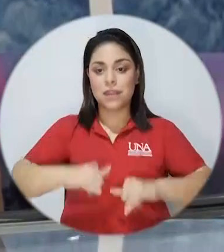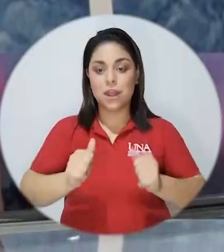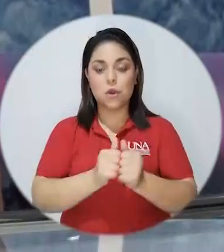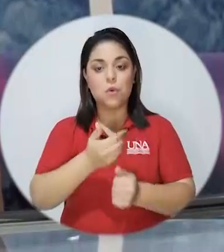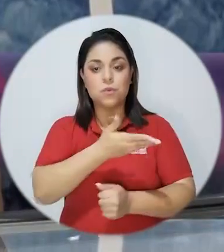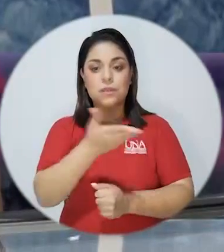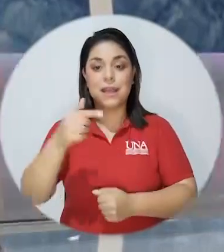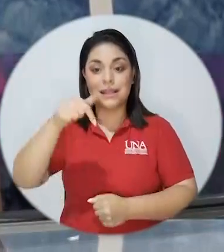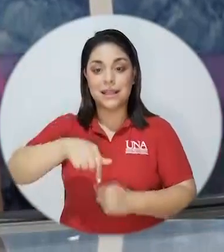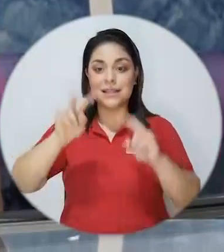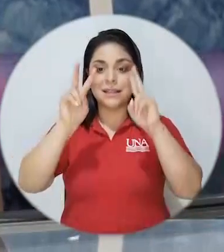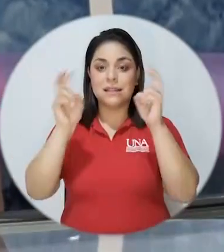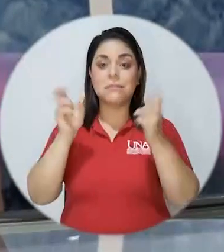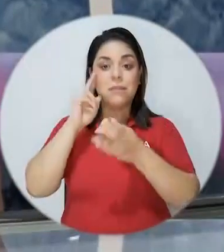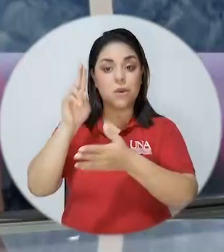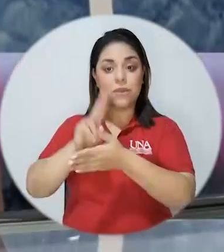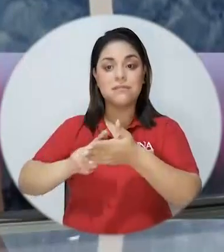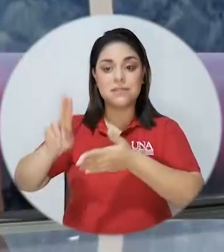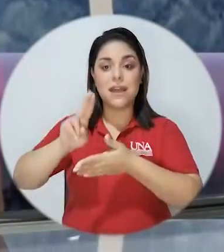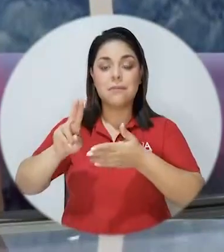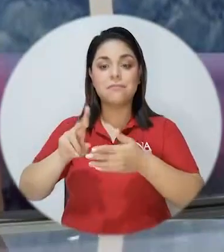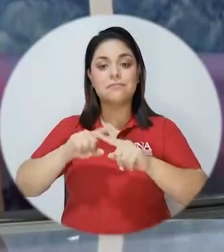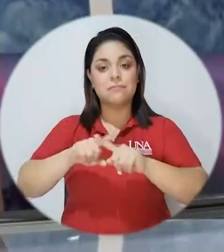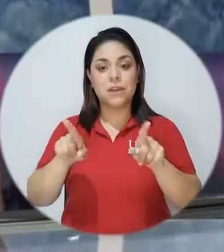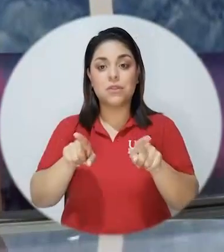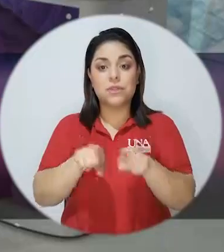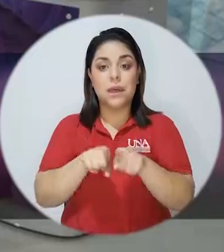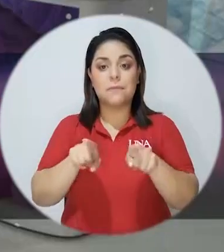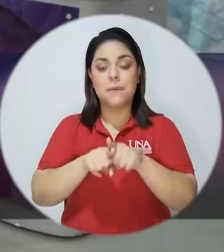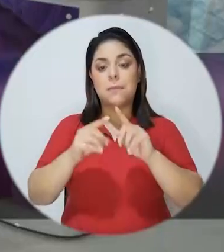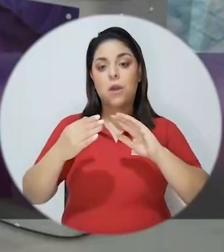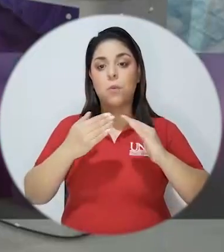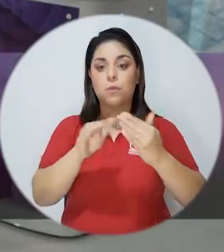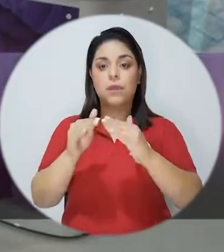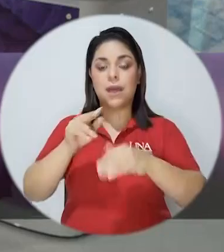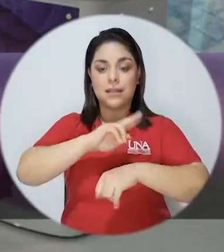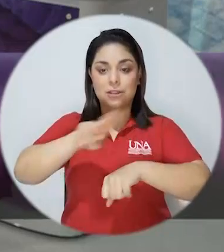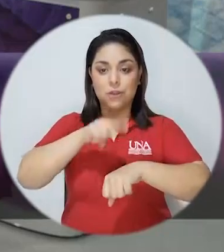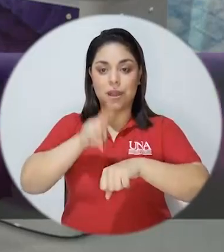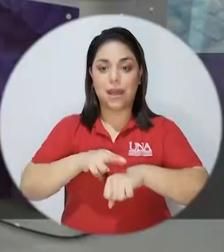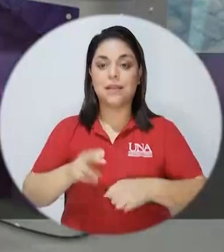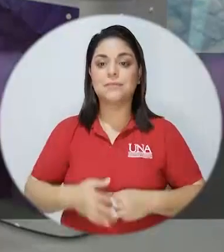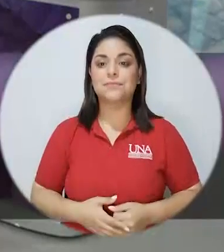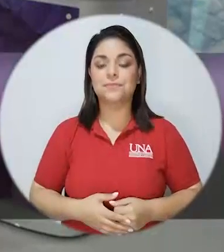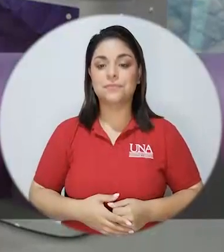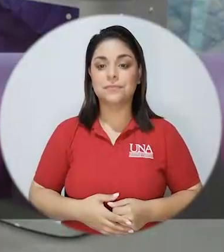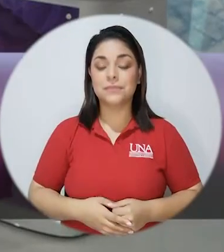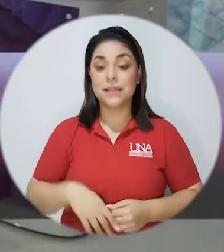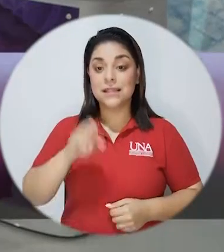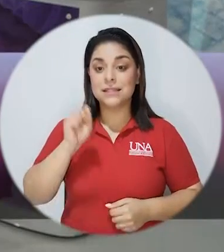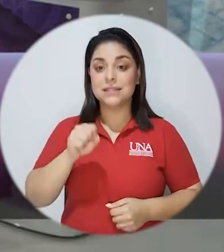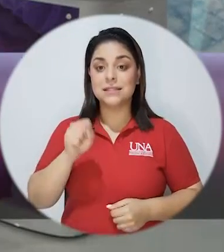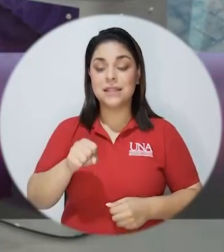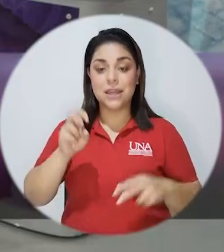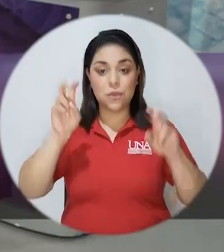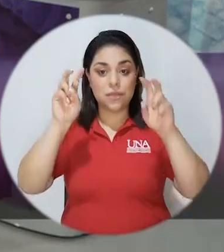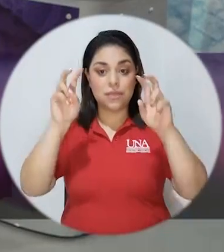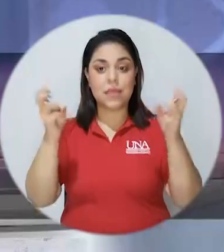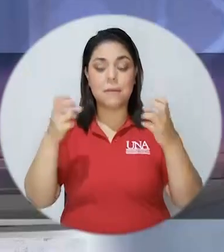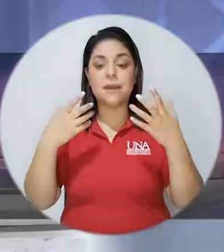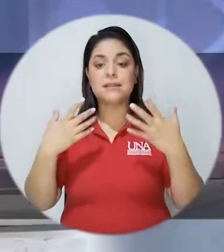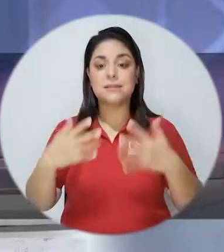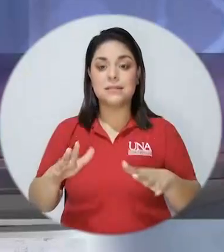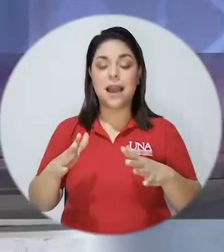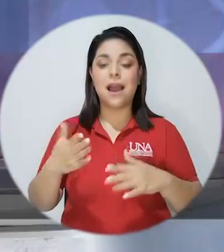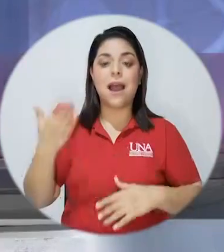tan importante, no solo para la universidad, sino para la comunidad nacional. Sí, un tema del que veníamos hablando como país hacía